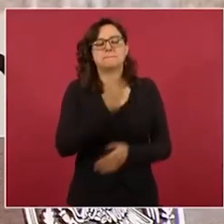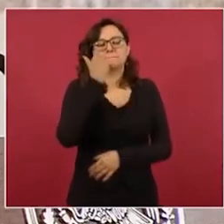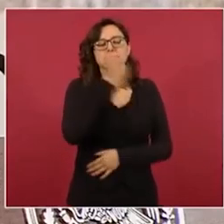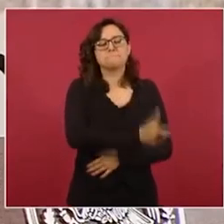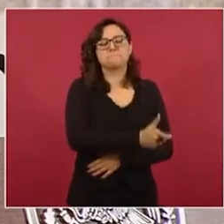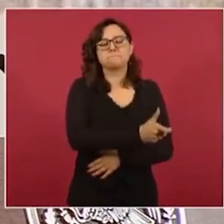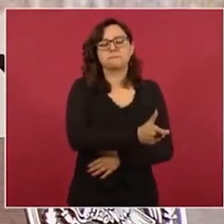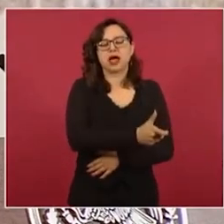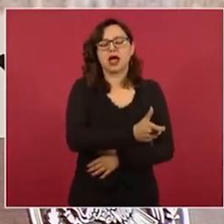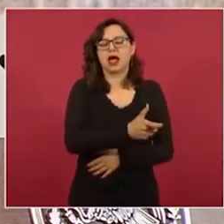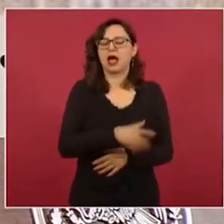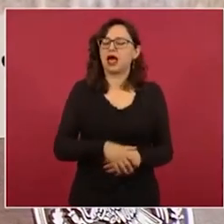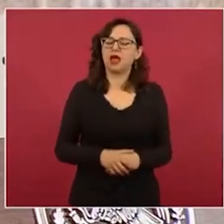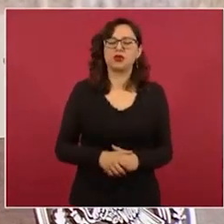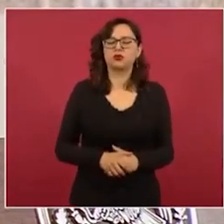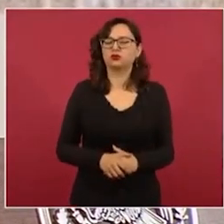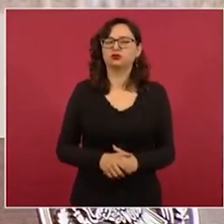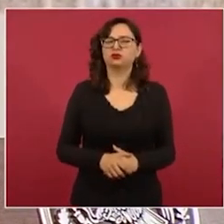O sea,